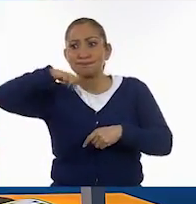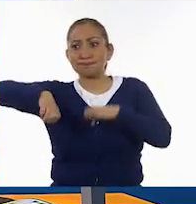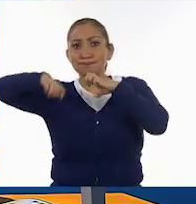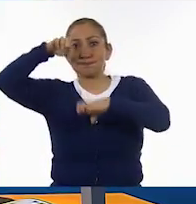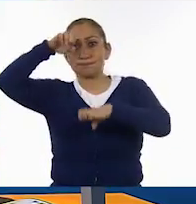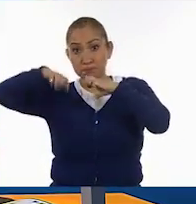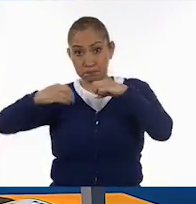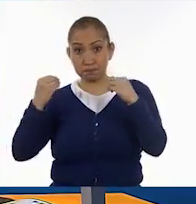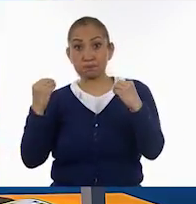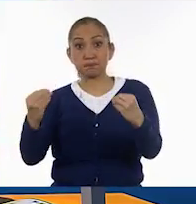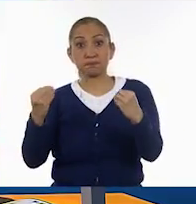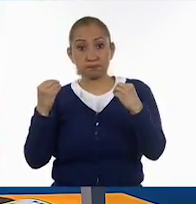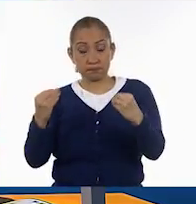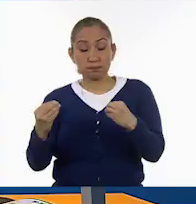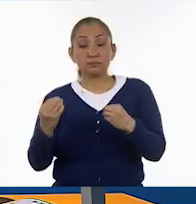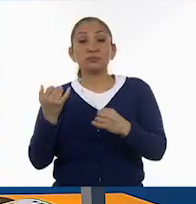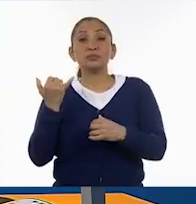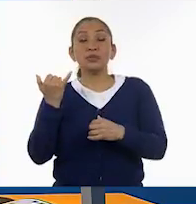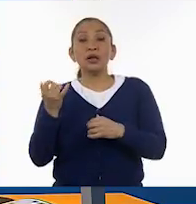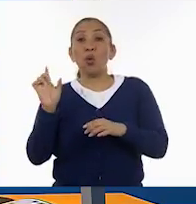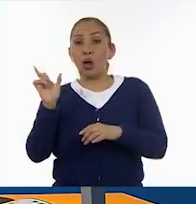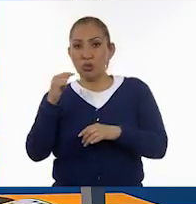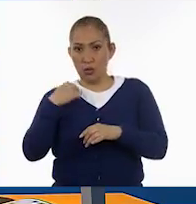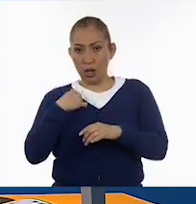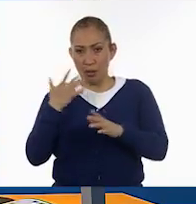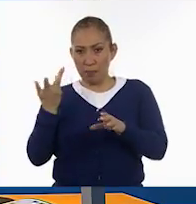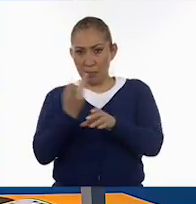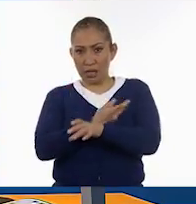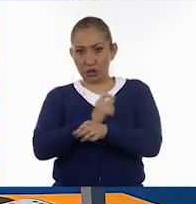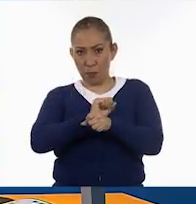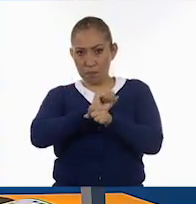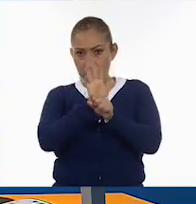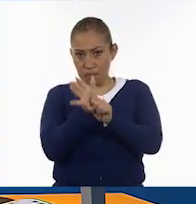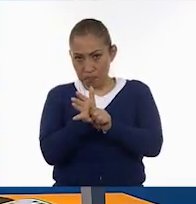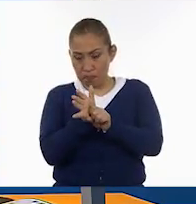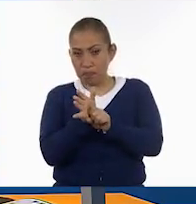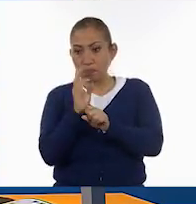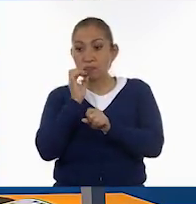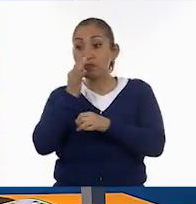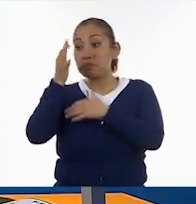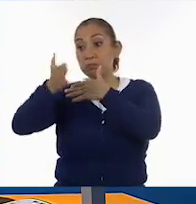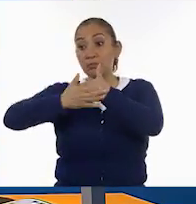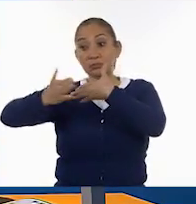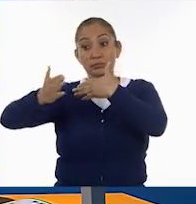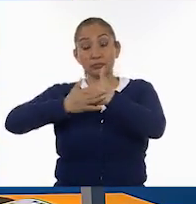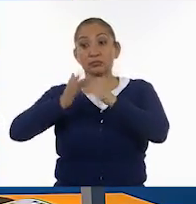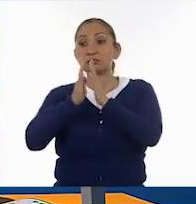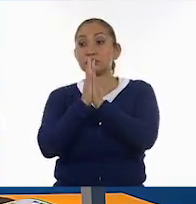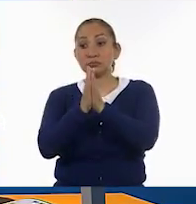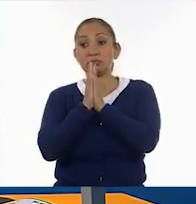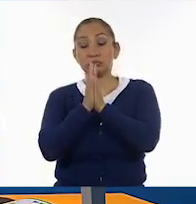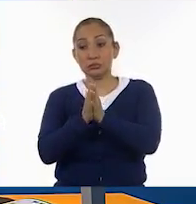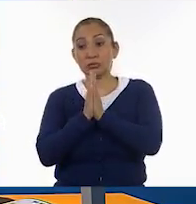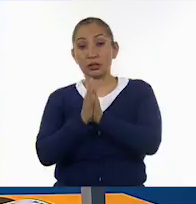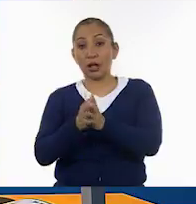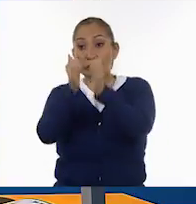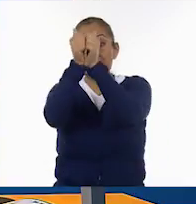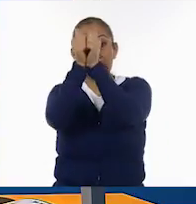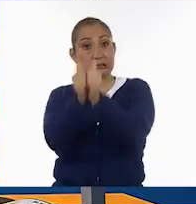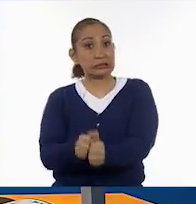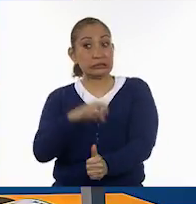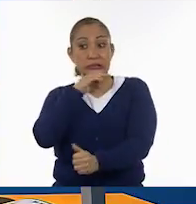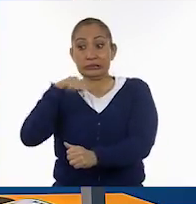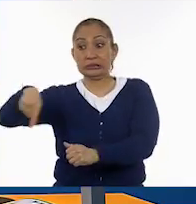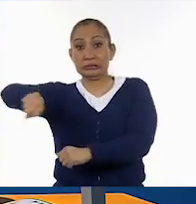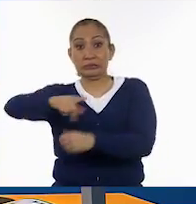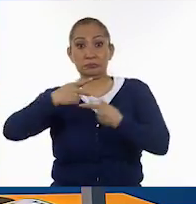mayores considerable y cuando fue esta situación de la pandemia, la indicación fue que se enviara confinamiento de inmediato a